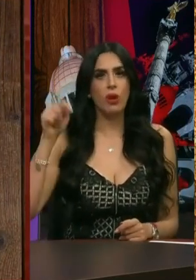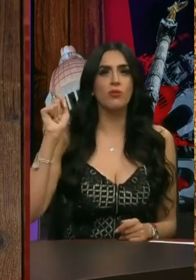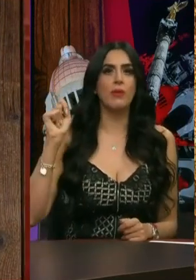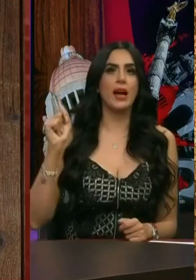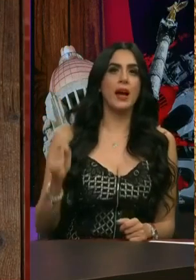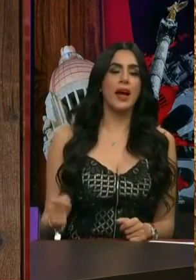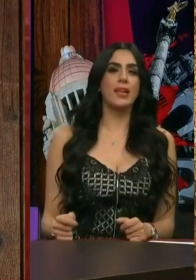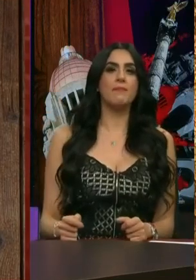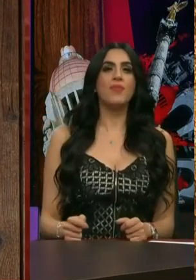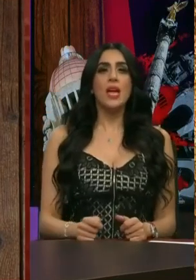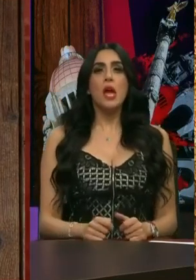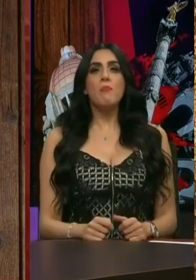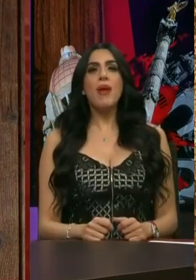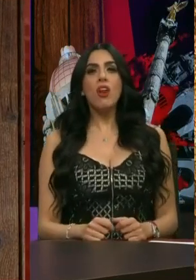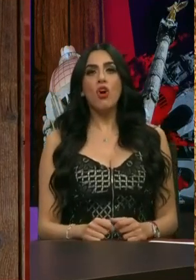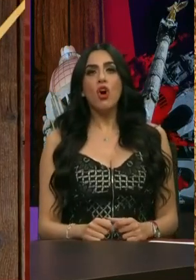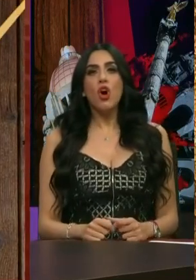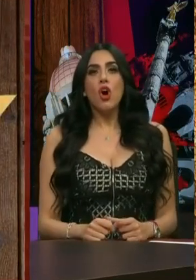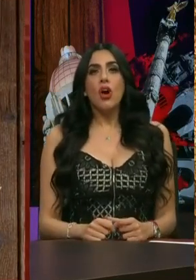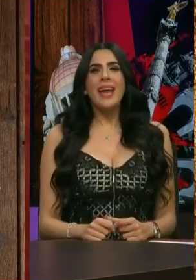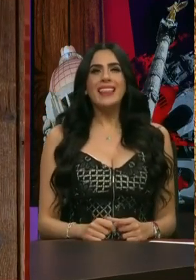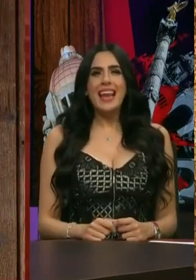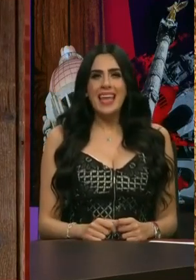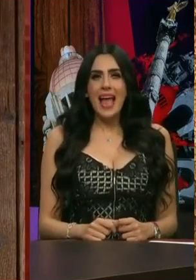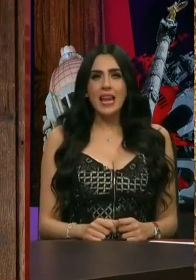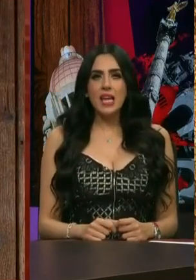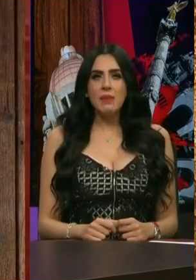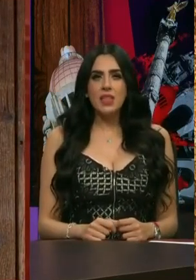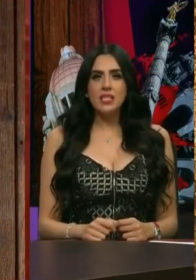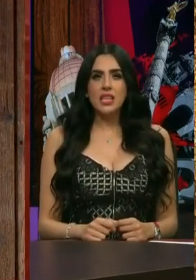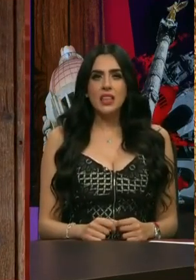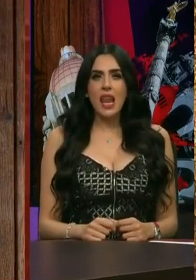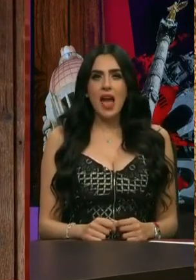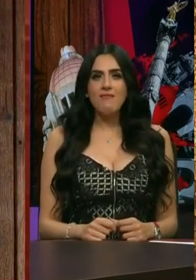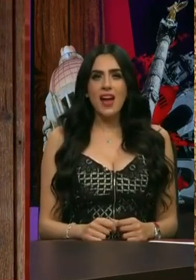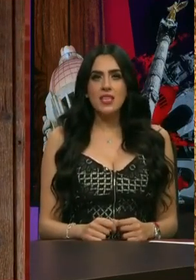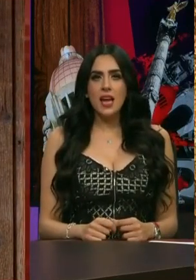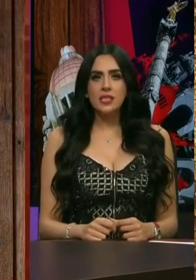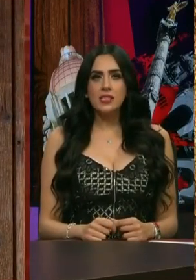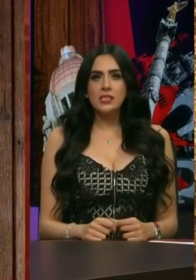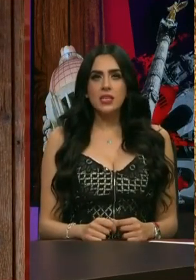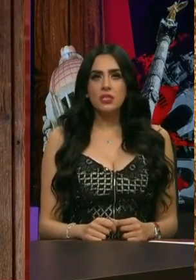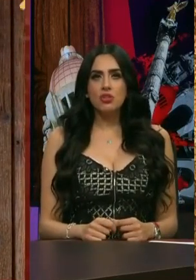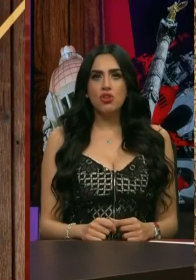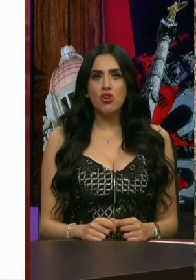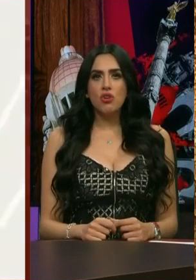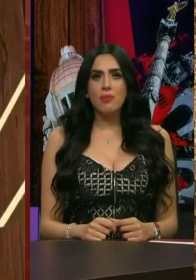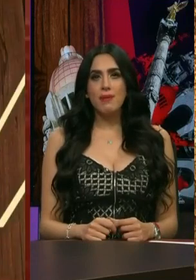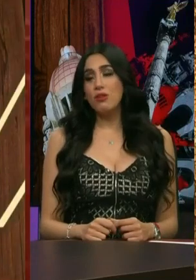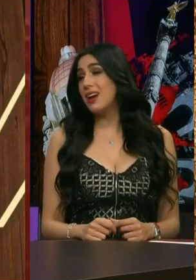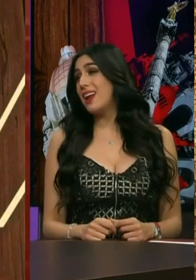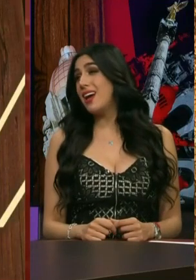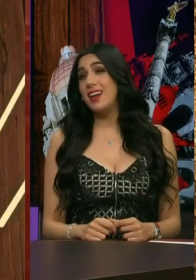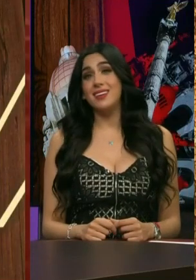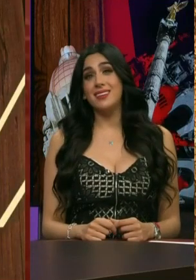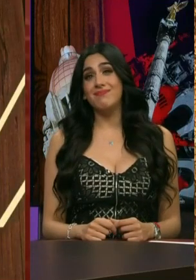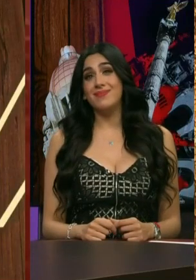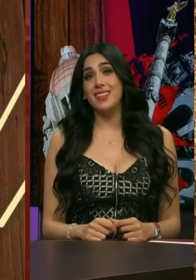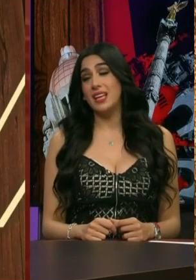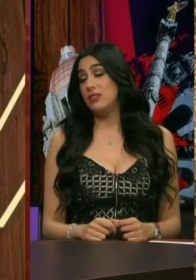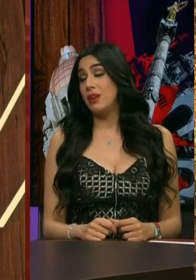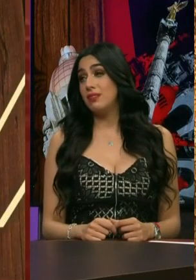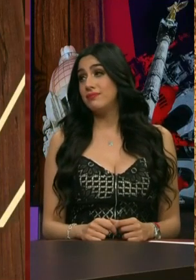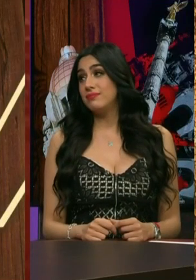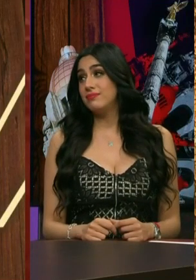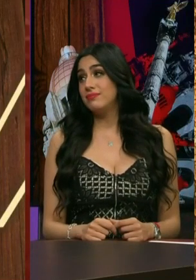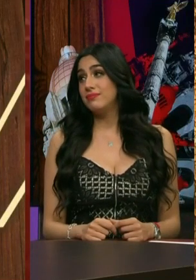Milenio, ojalá un día vea cagar aquí. Pero, ¿qué tal que alguien me dice, te la bañas, y yo me baño la cara,